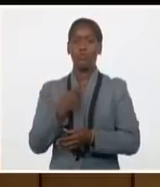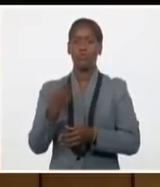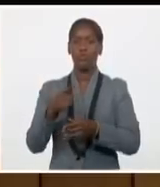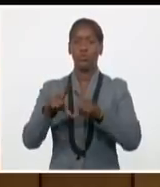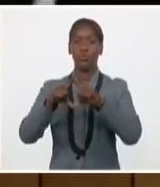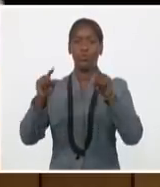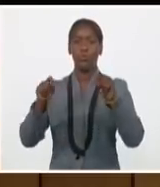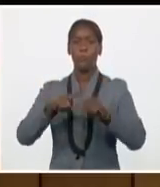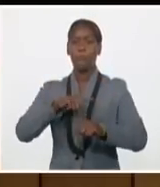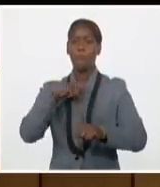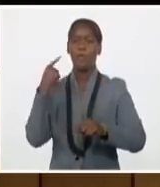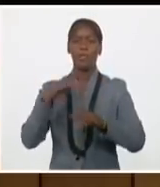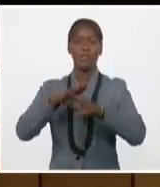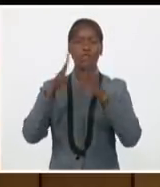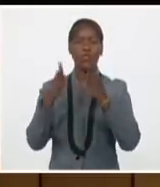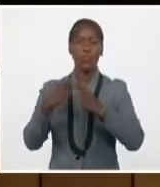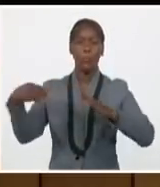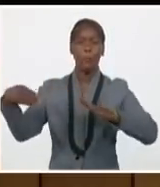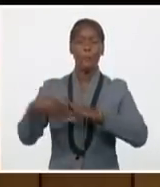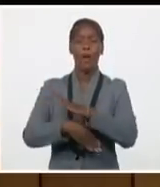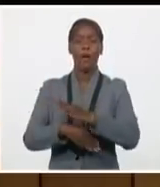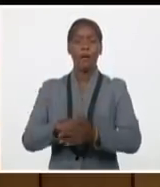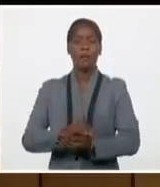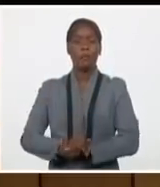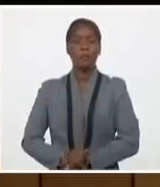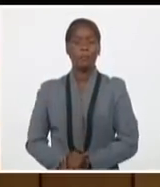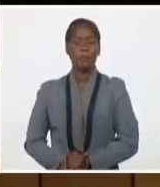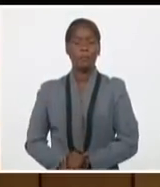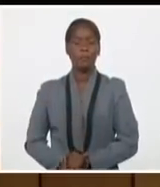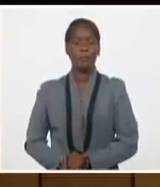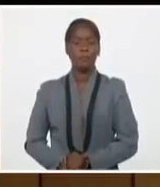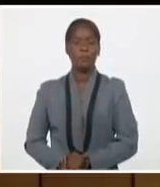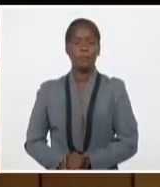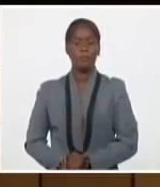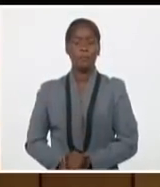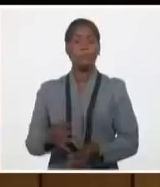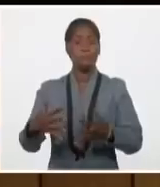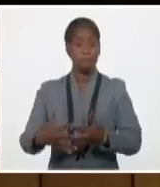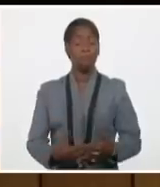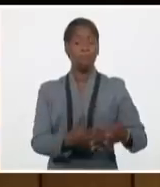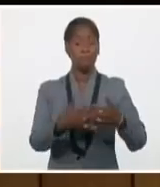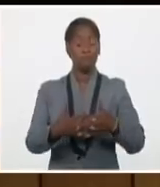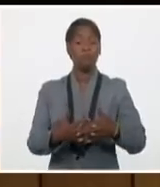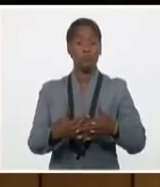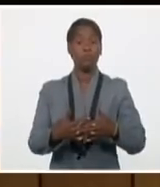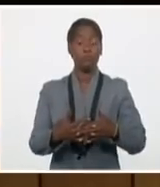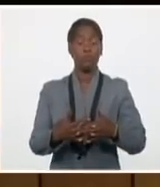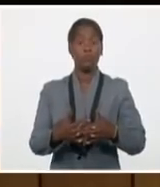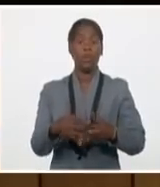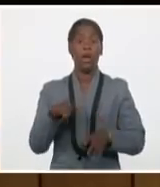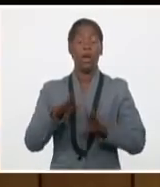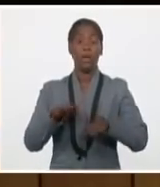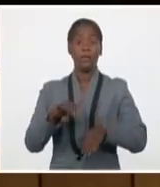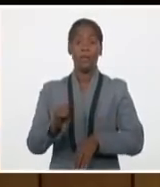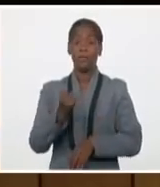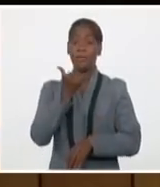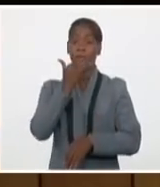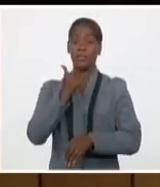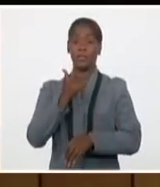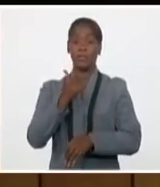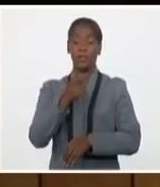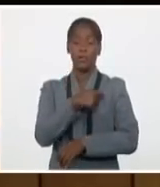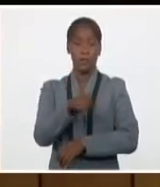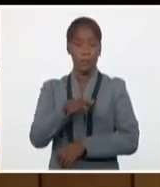un estallido social. El recrudecimiento del bloqueo causa daño al nivel de vida de la población cubana, insistió